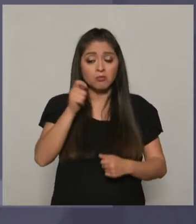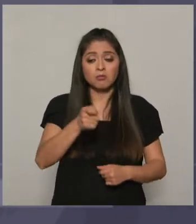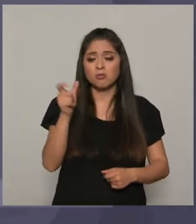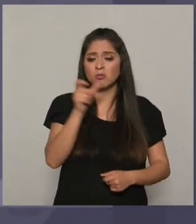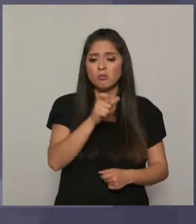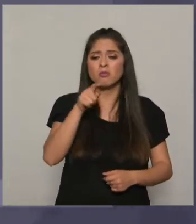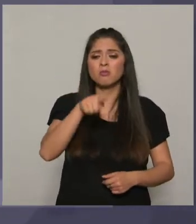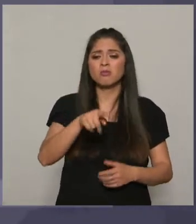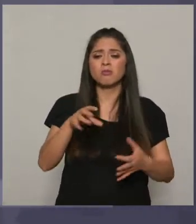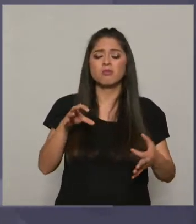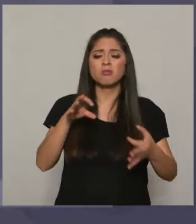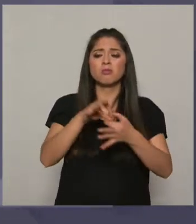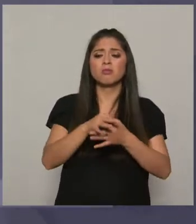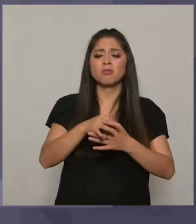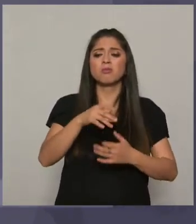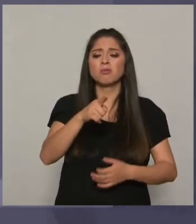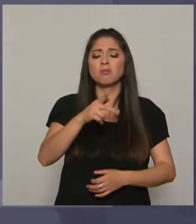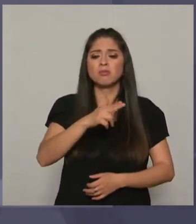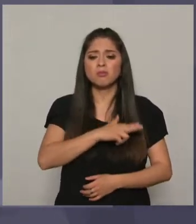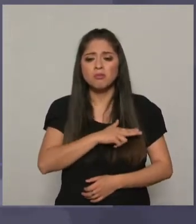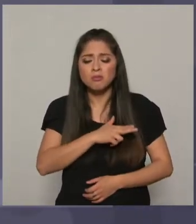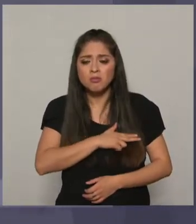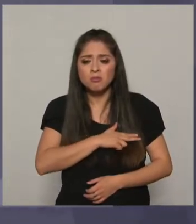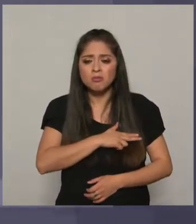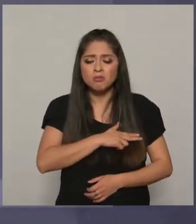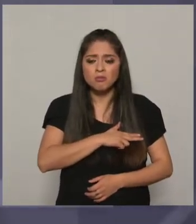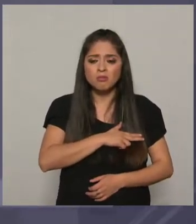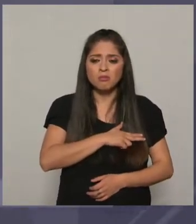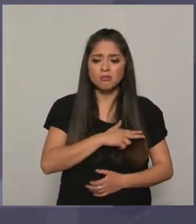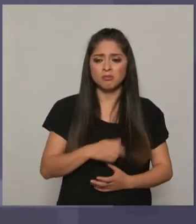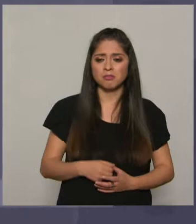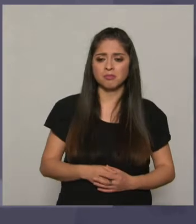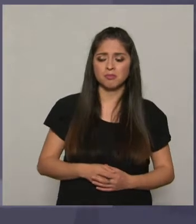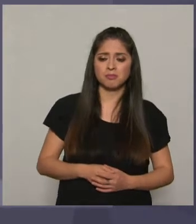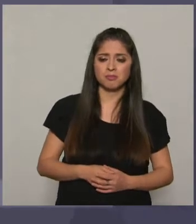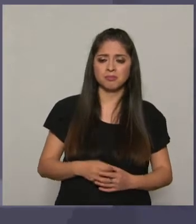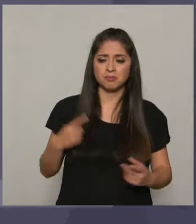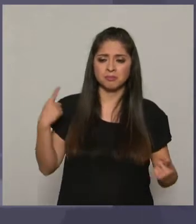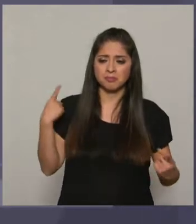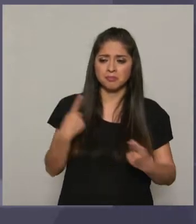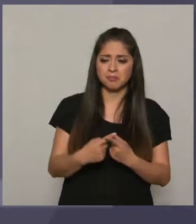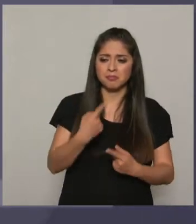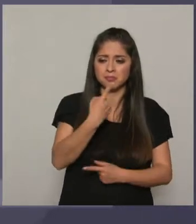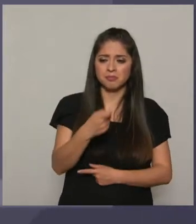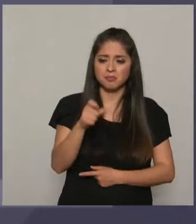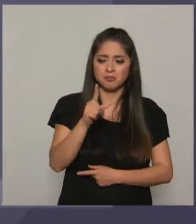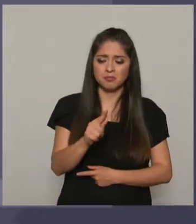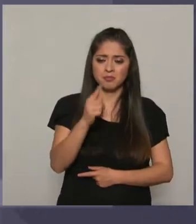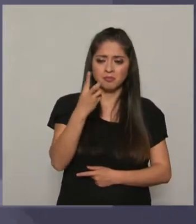¿no? Resulta lesionado, bueno, pues se registraron en lo que va del año